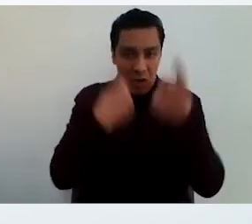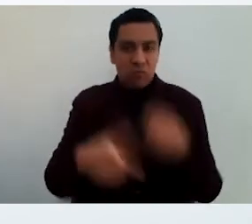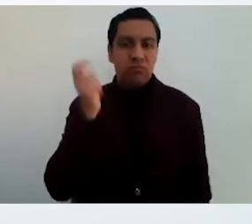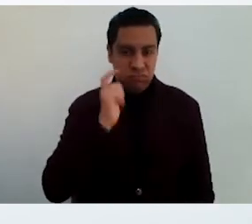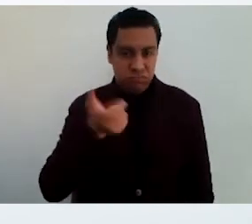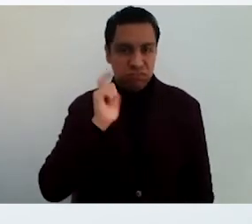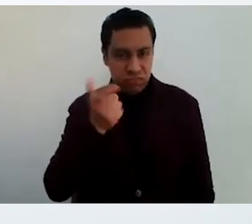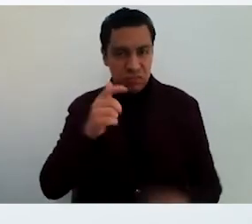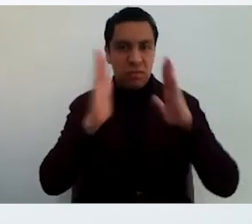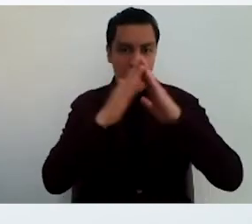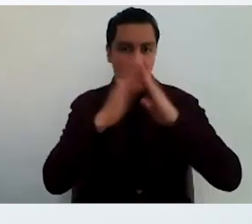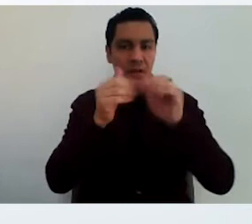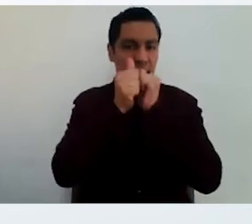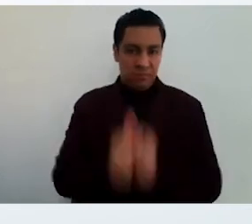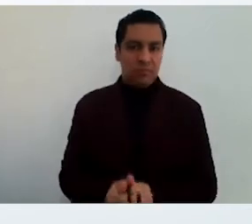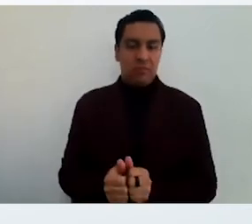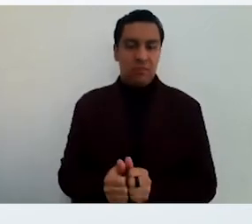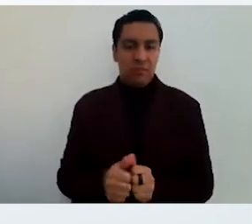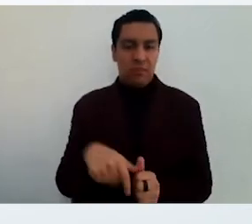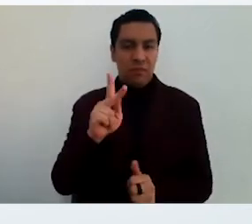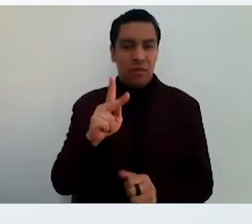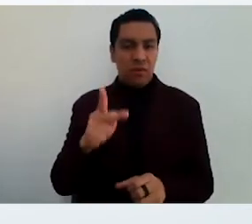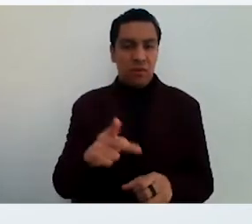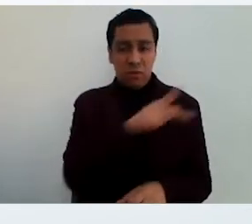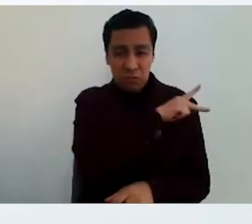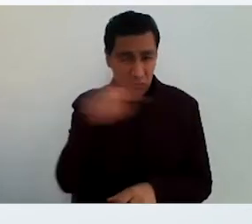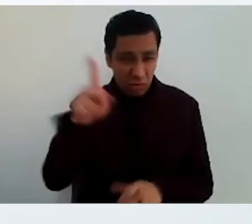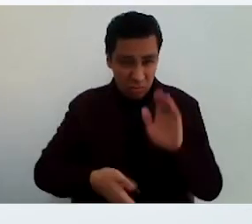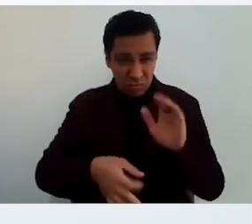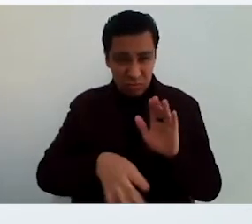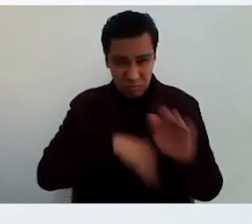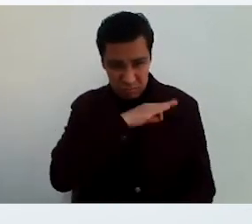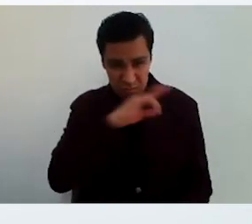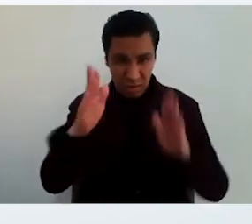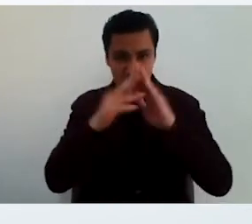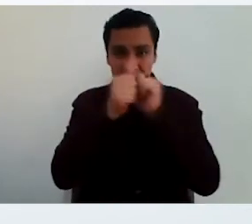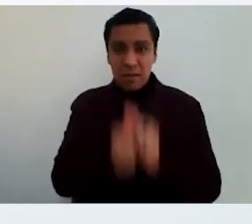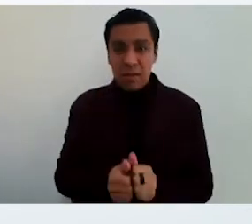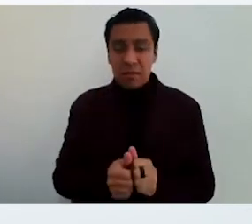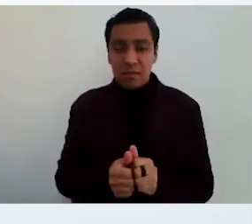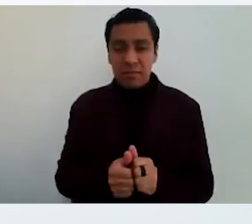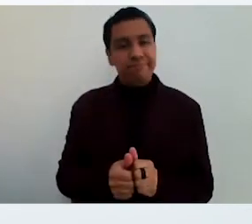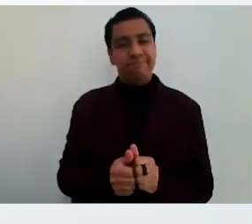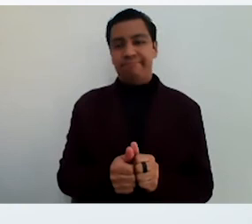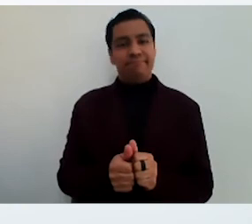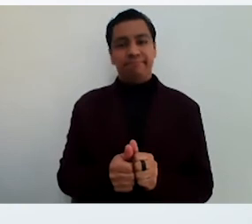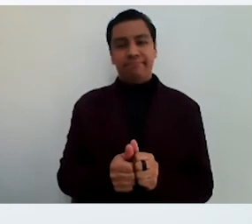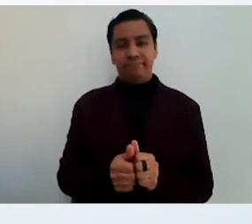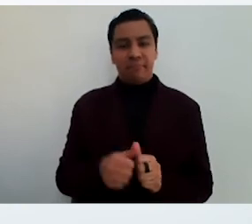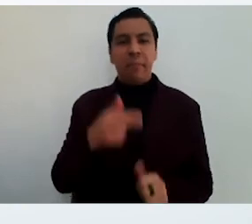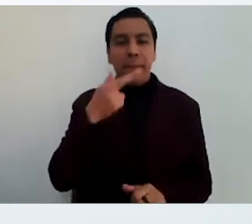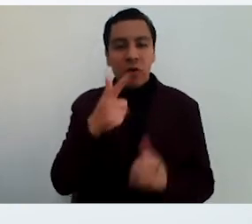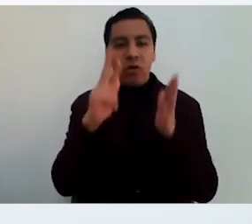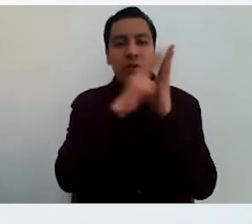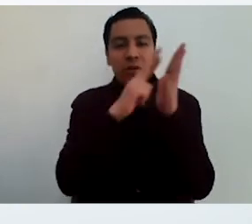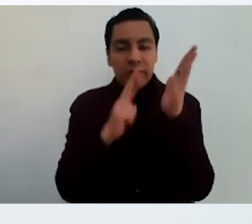¿Sería factible adoptar medidas de política pública que no sean restrictivas de la libertad de decisión de